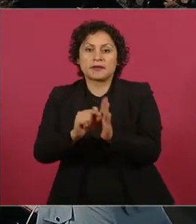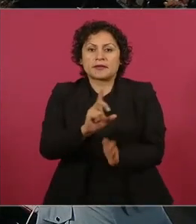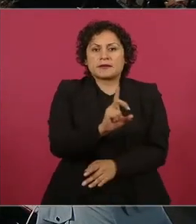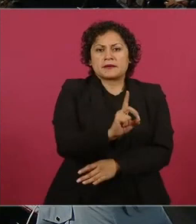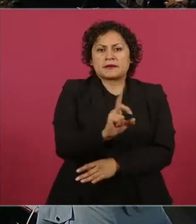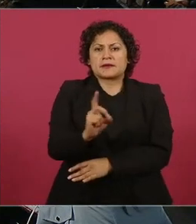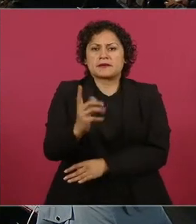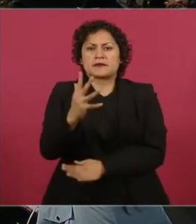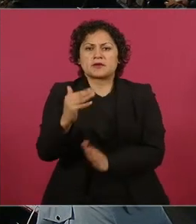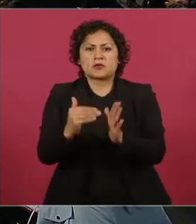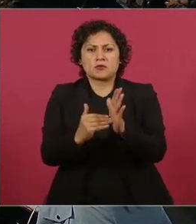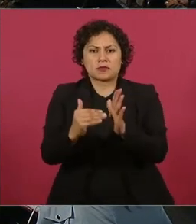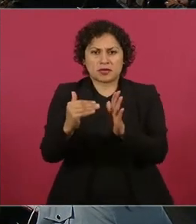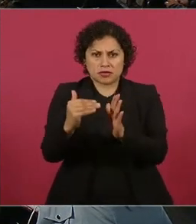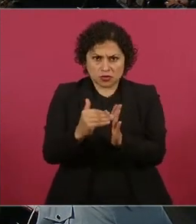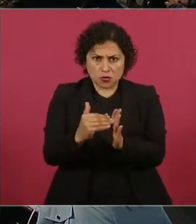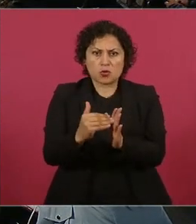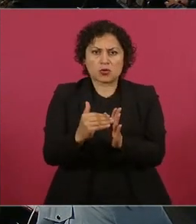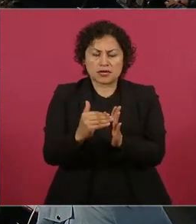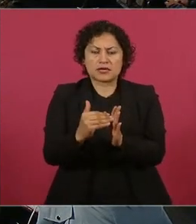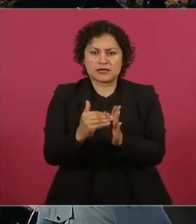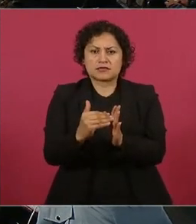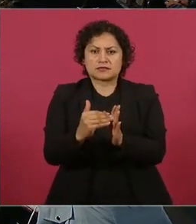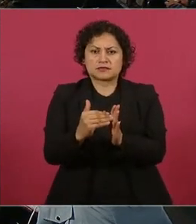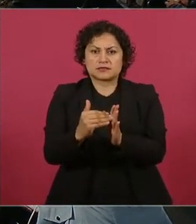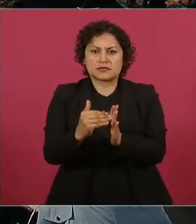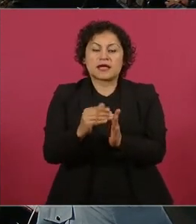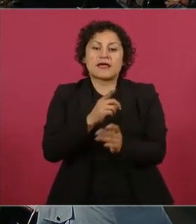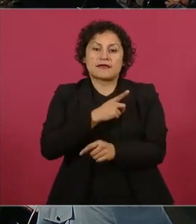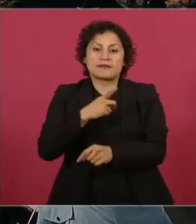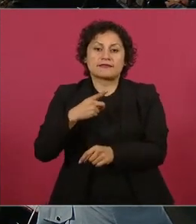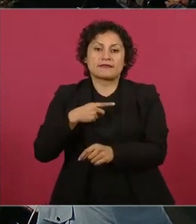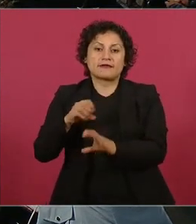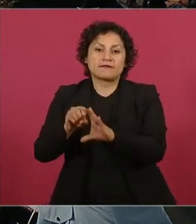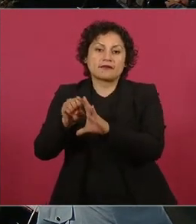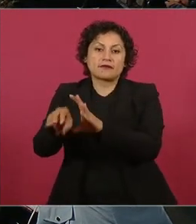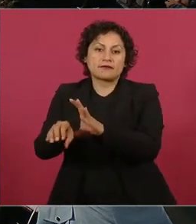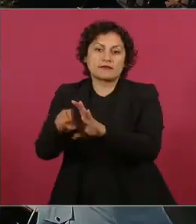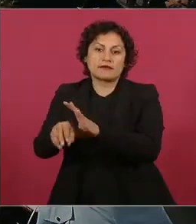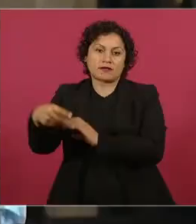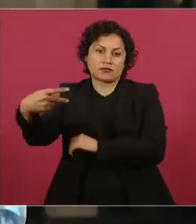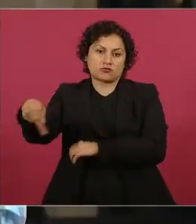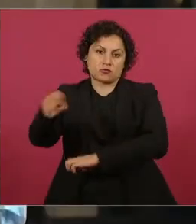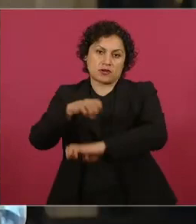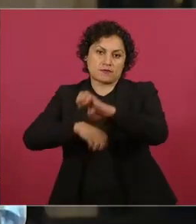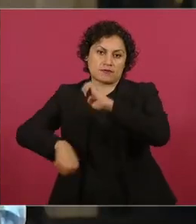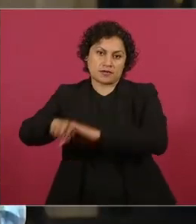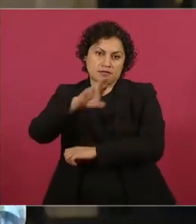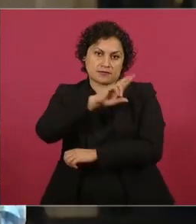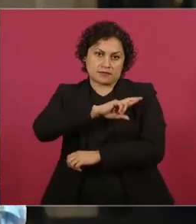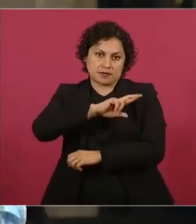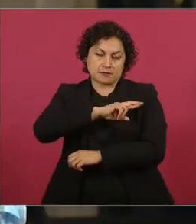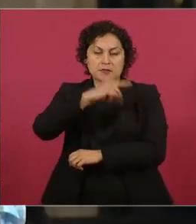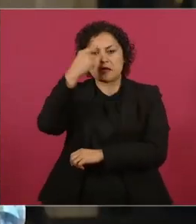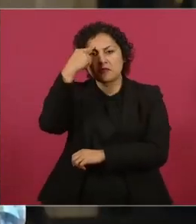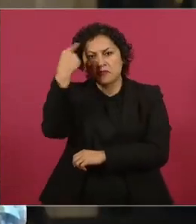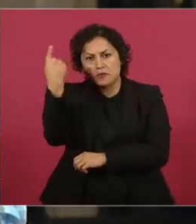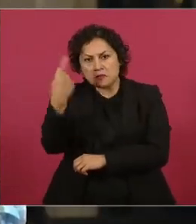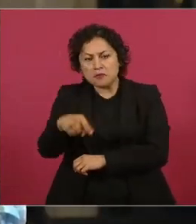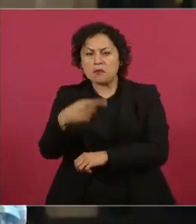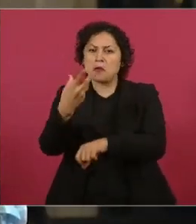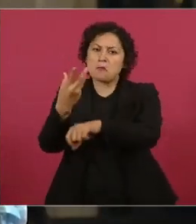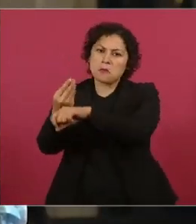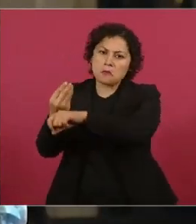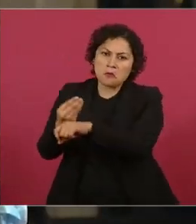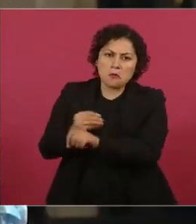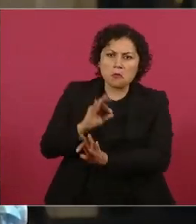pesos se tienen que dar al fideicomiso que administra a privados para el mantenimiento y